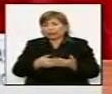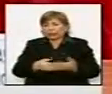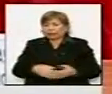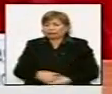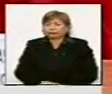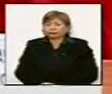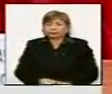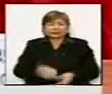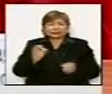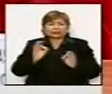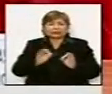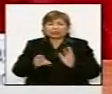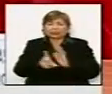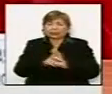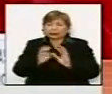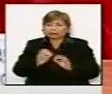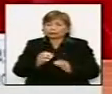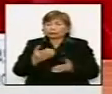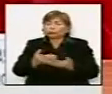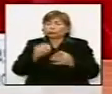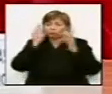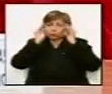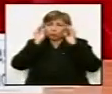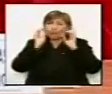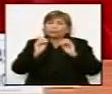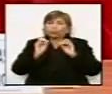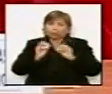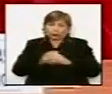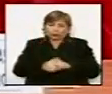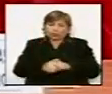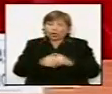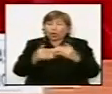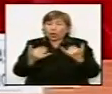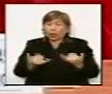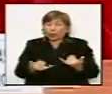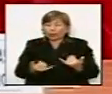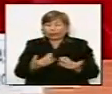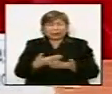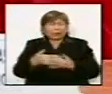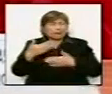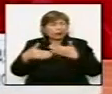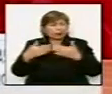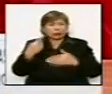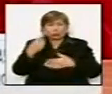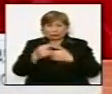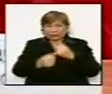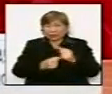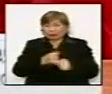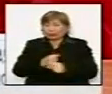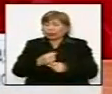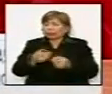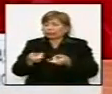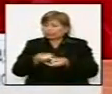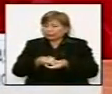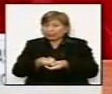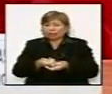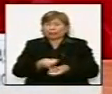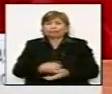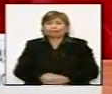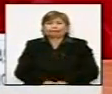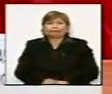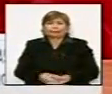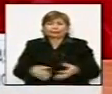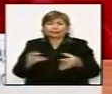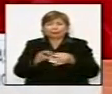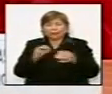ocupados ilegalmente en su oportunidad y hoy, después de algunos años, reclaman una,